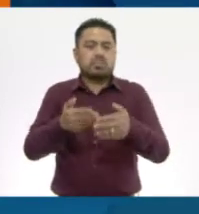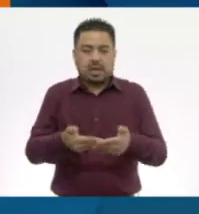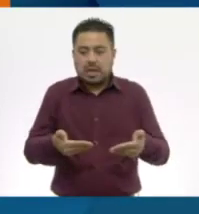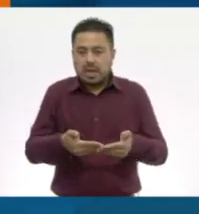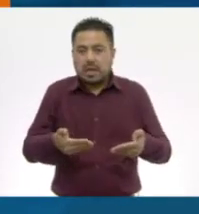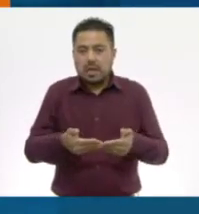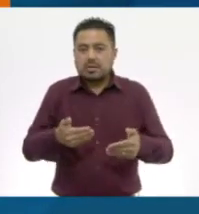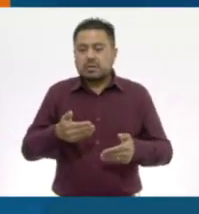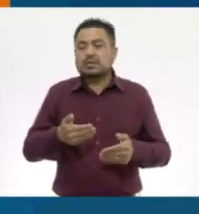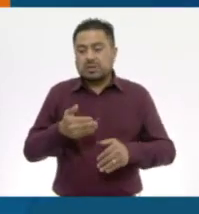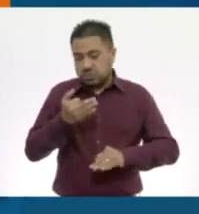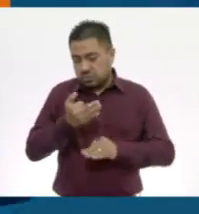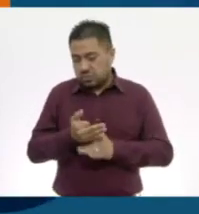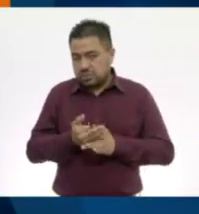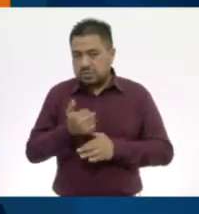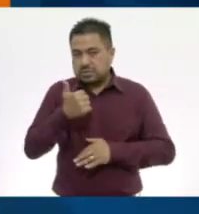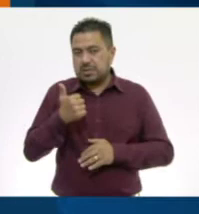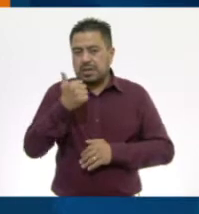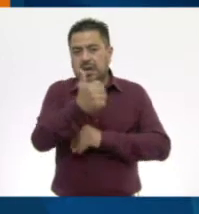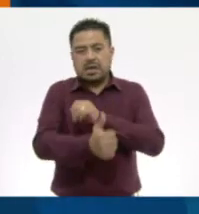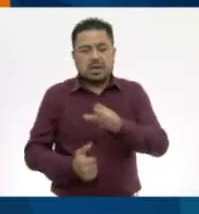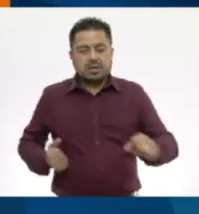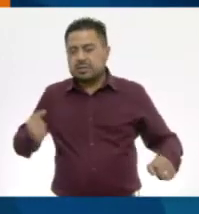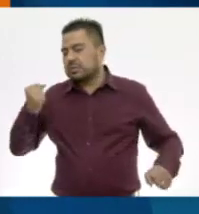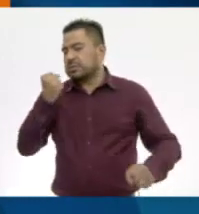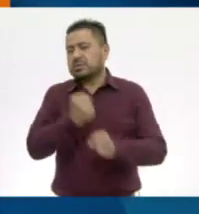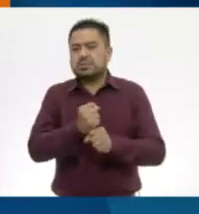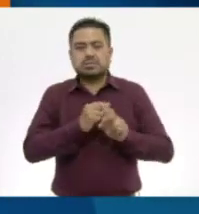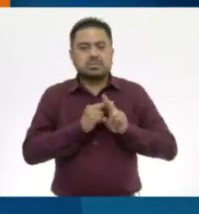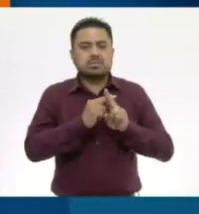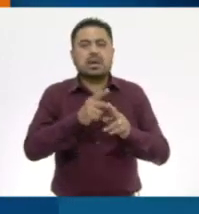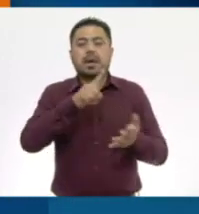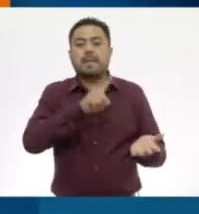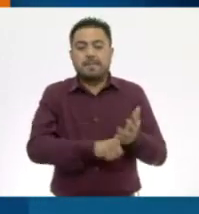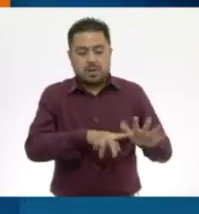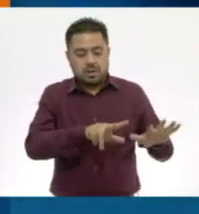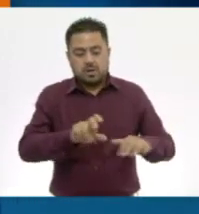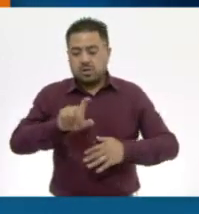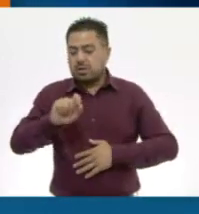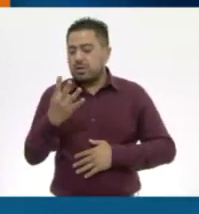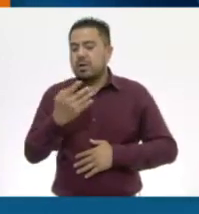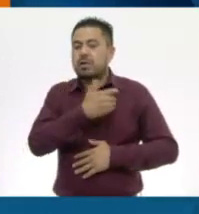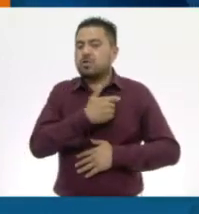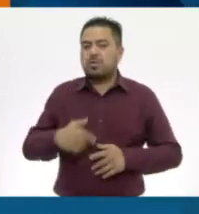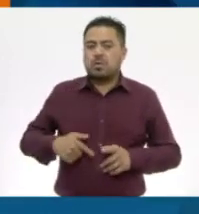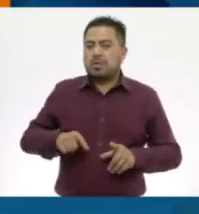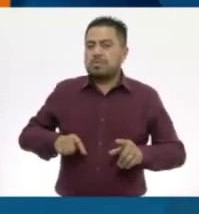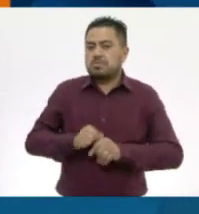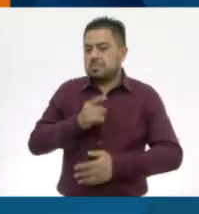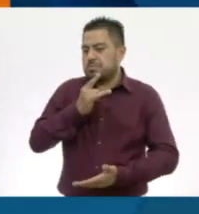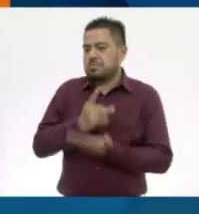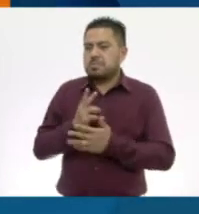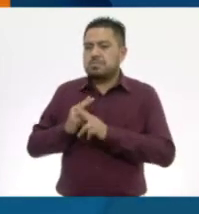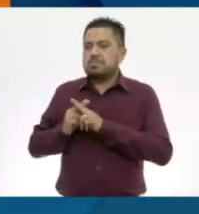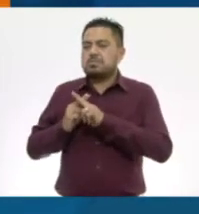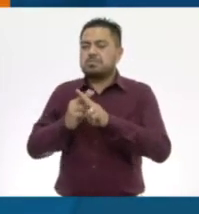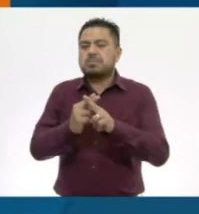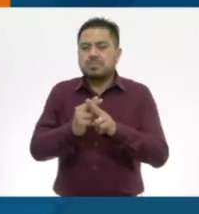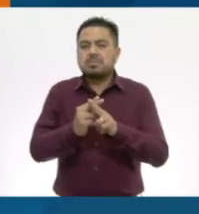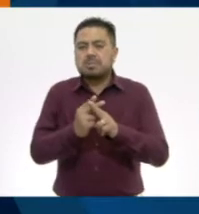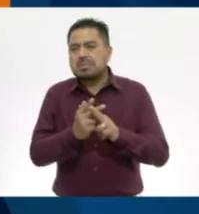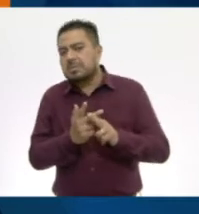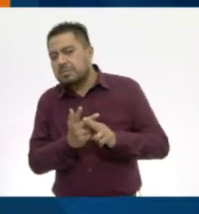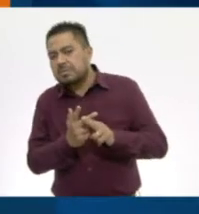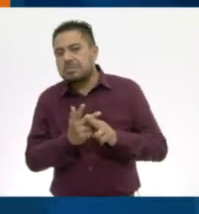actualmente por un periodo de 6 años. Y en 1824 el presidente permanecía en el puesto por un